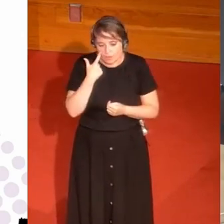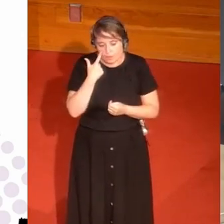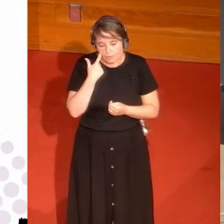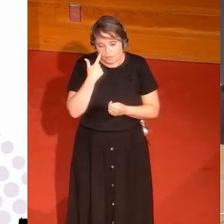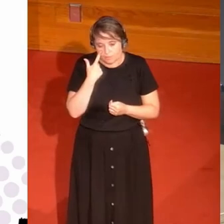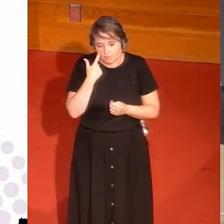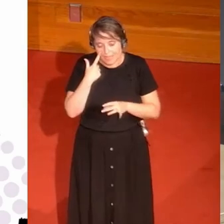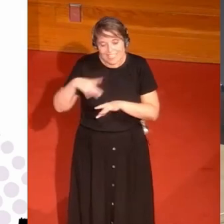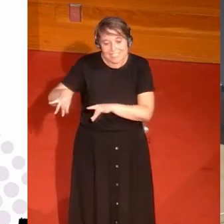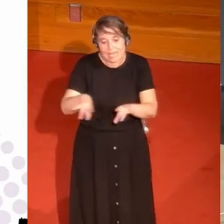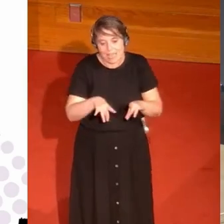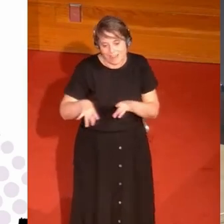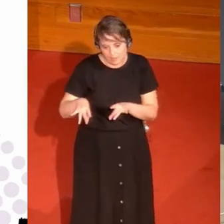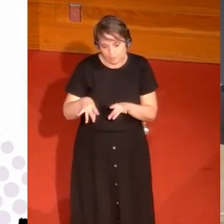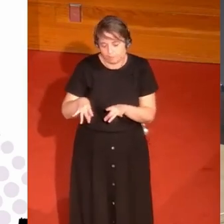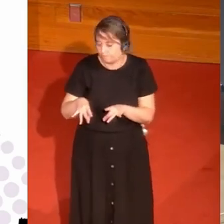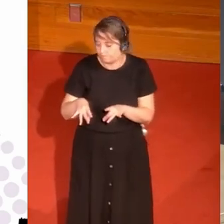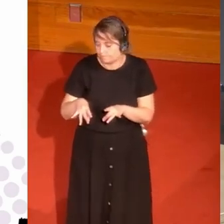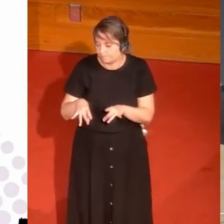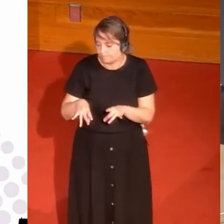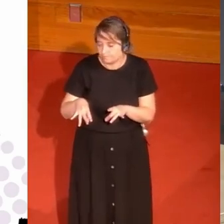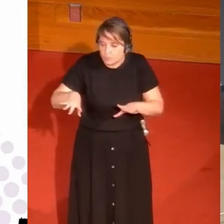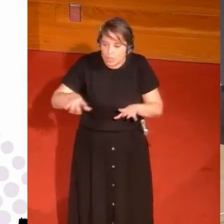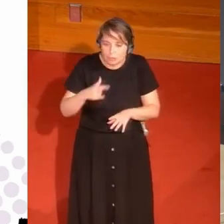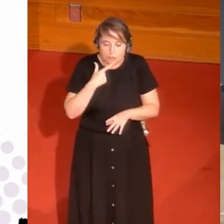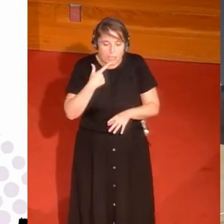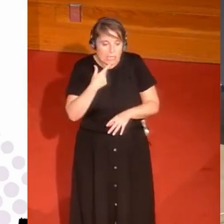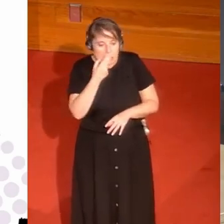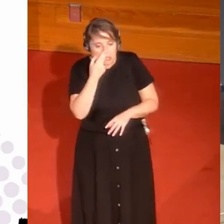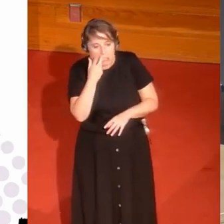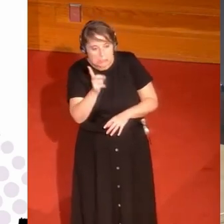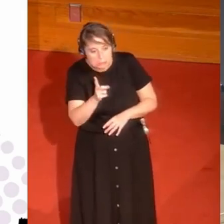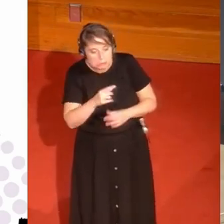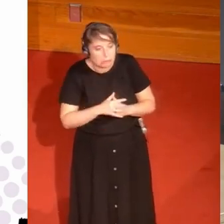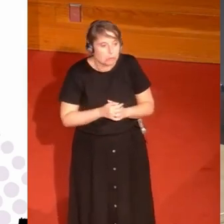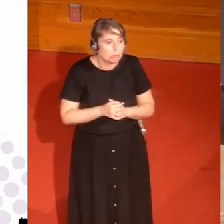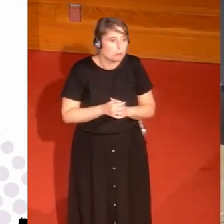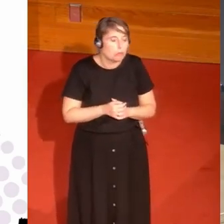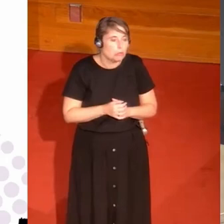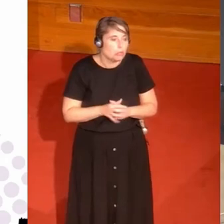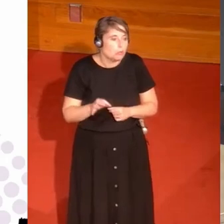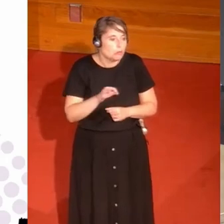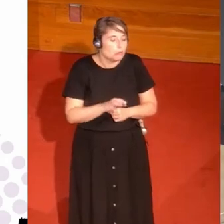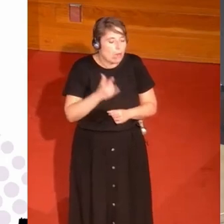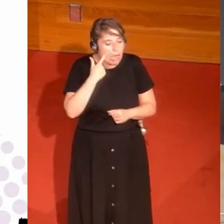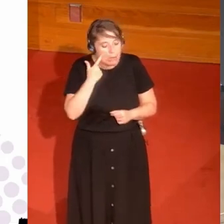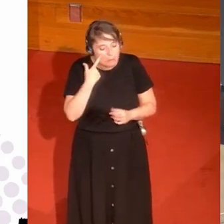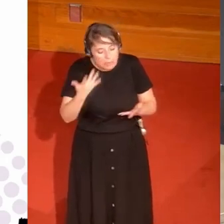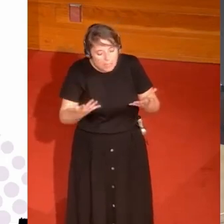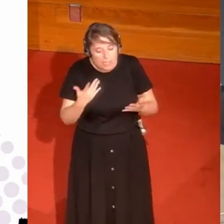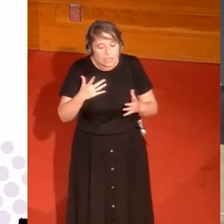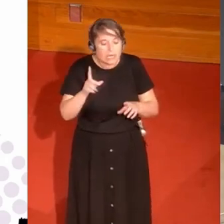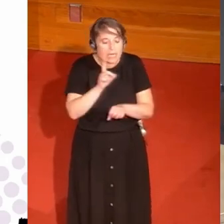del del Sahara por mucho que que no que digan que no que no interesa Y que no y que bueno pues que vamos a hacer el